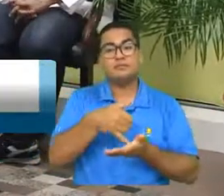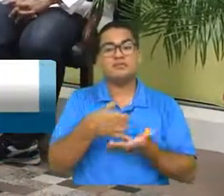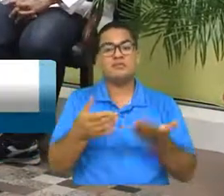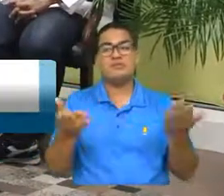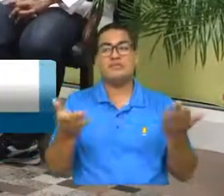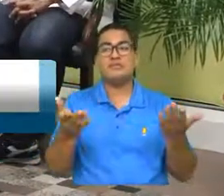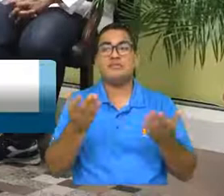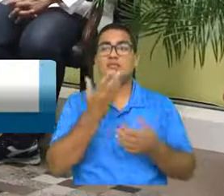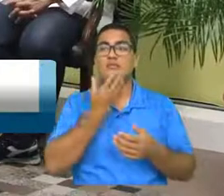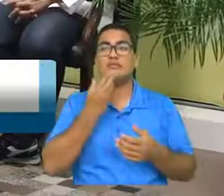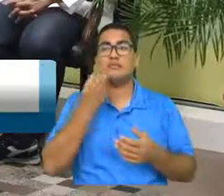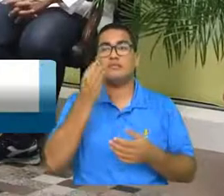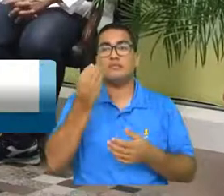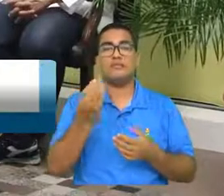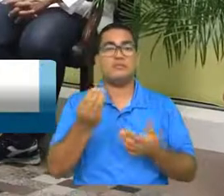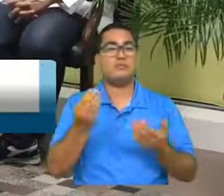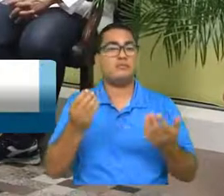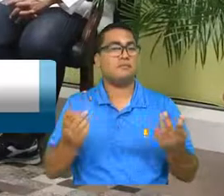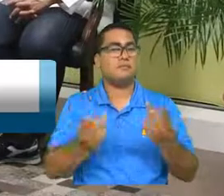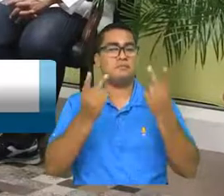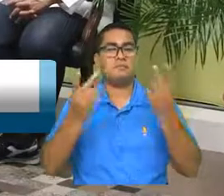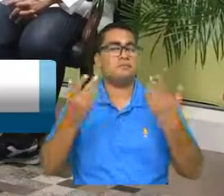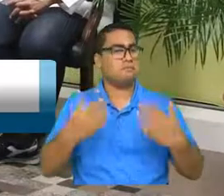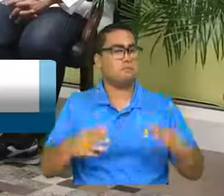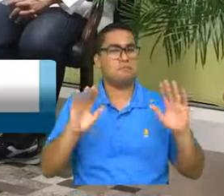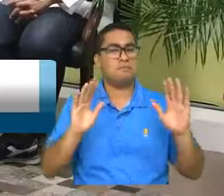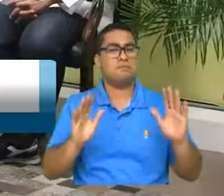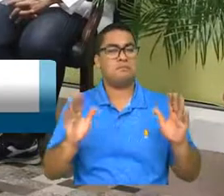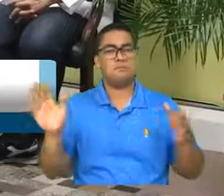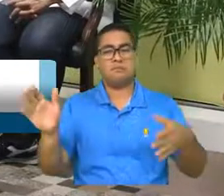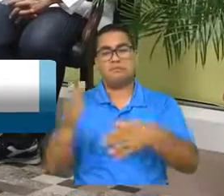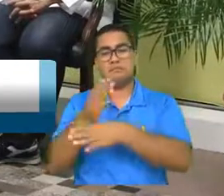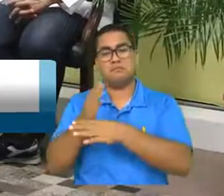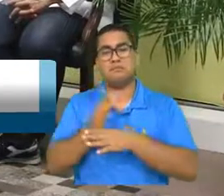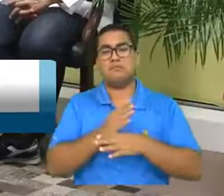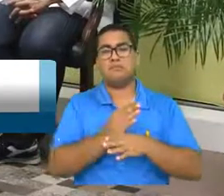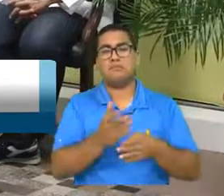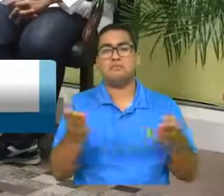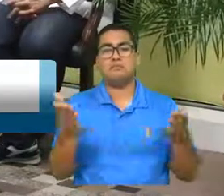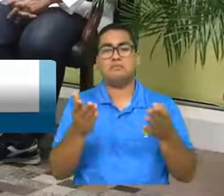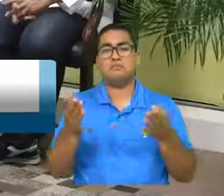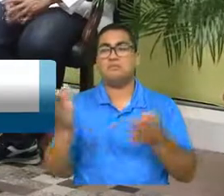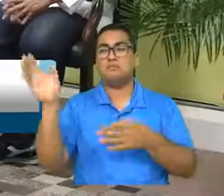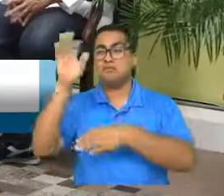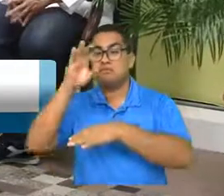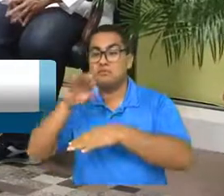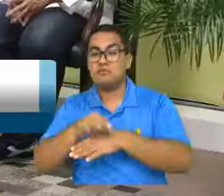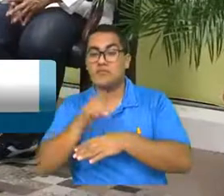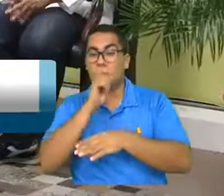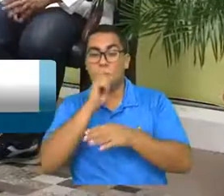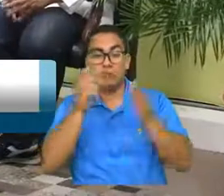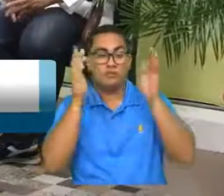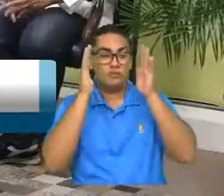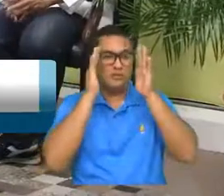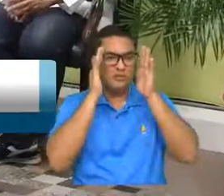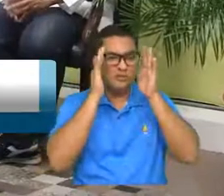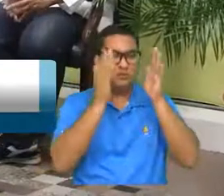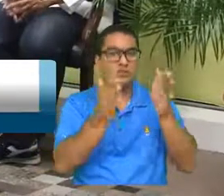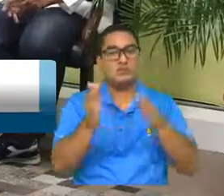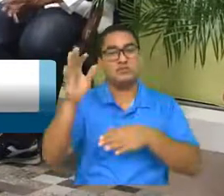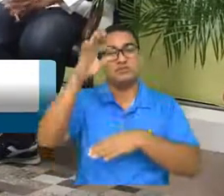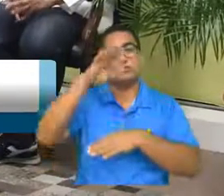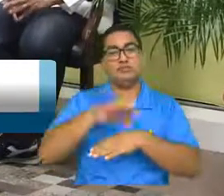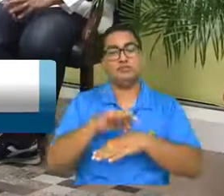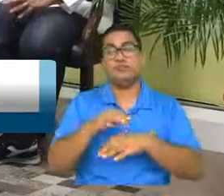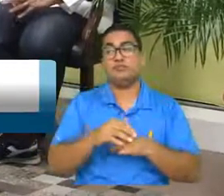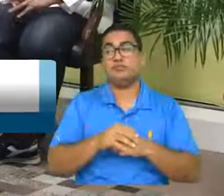y los jóvenes pues por estar activamente. ¿Hay grupo preferido por este zancudo para atacar? En este caso,